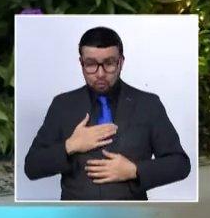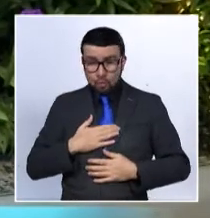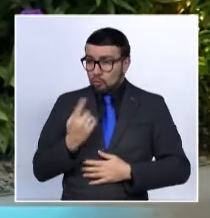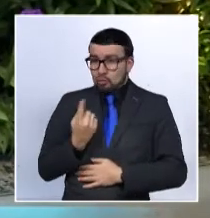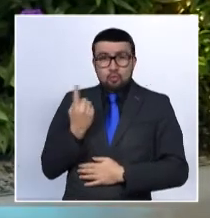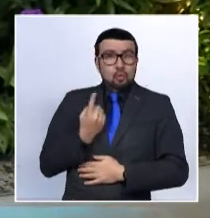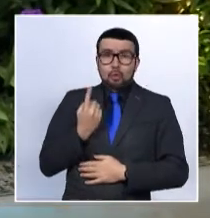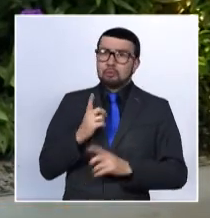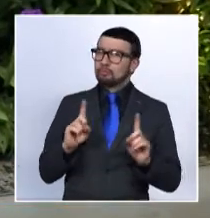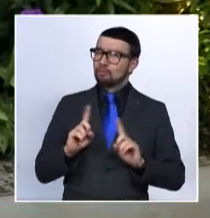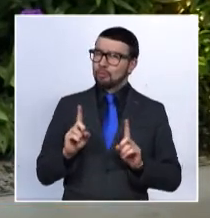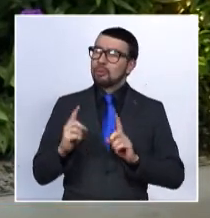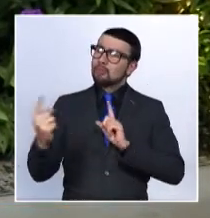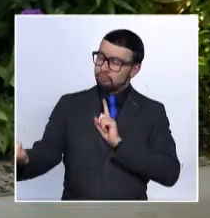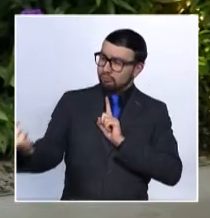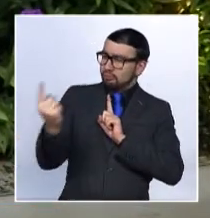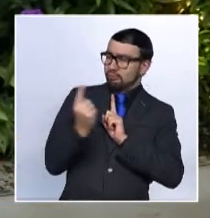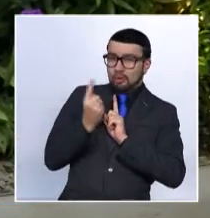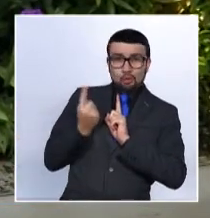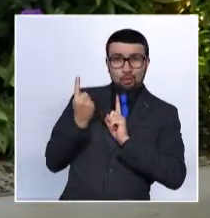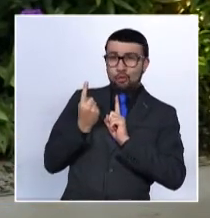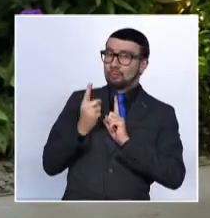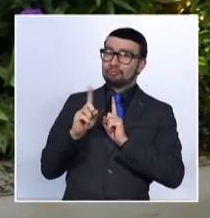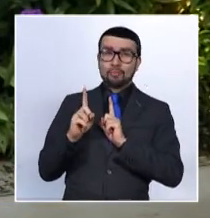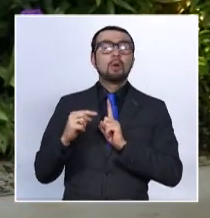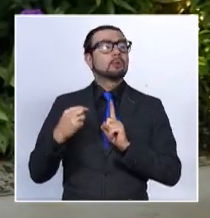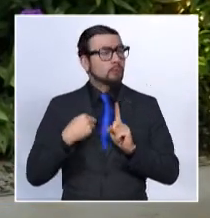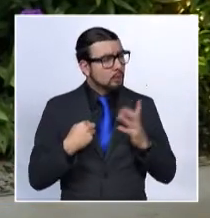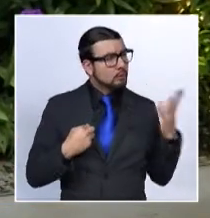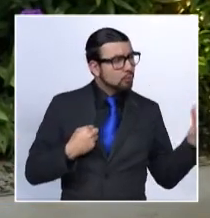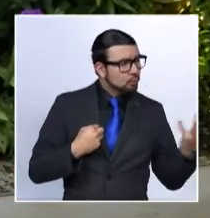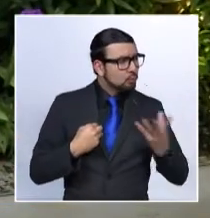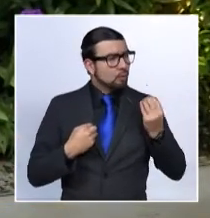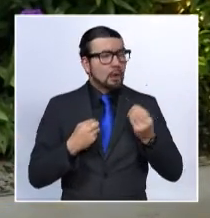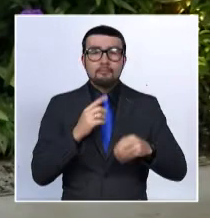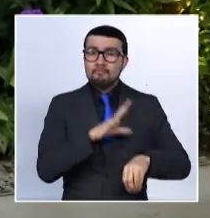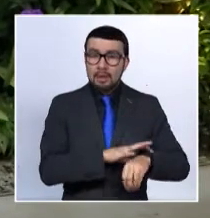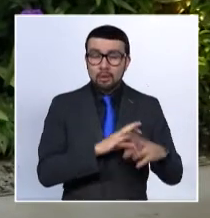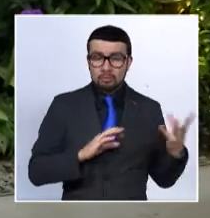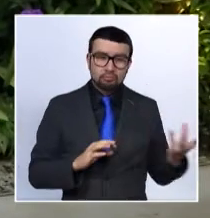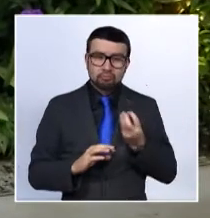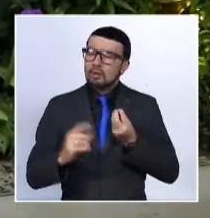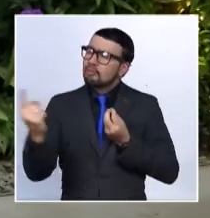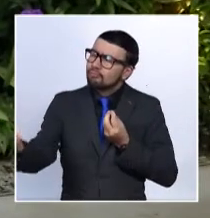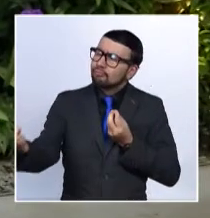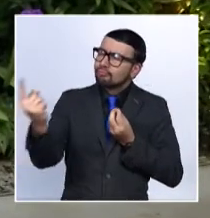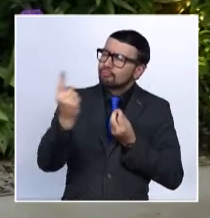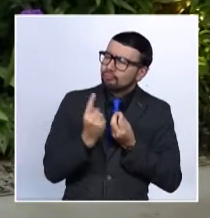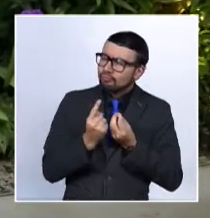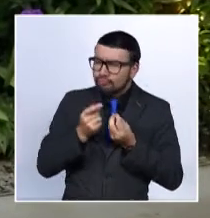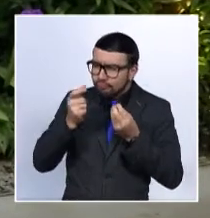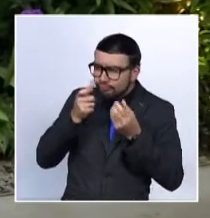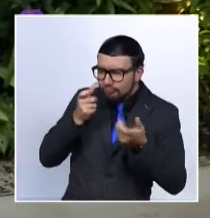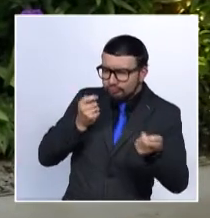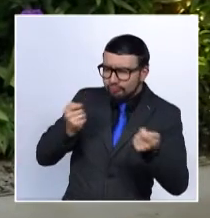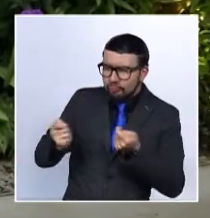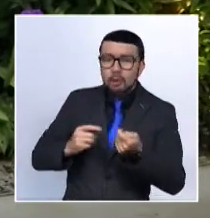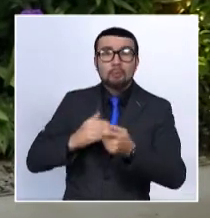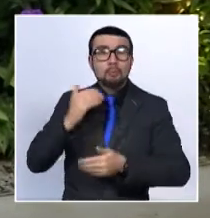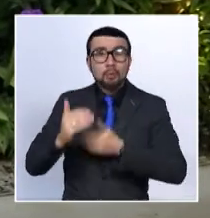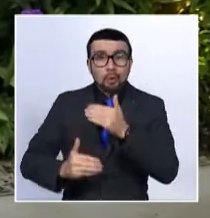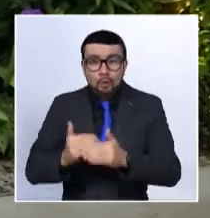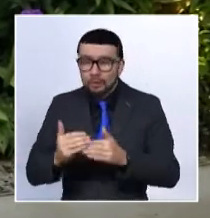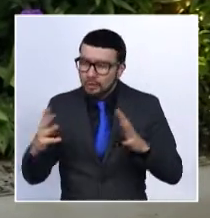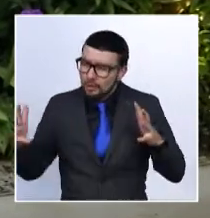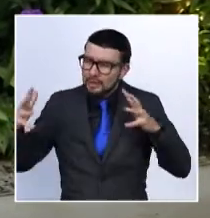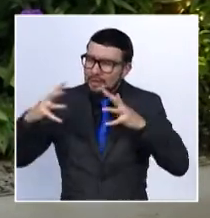solo la consulta y estoy siempre con más pacientes, más médicos para atender los pacientes y poder hacer un proceso